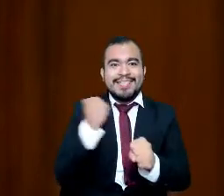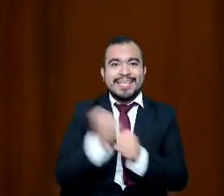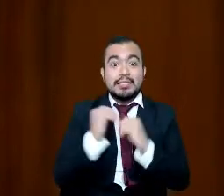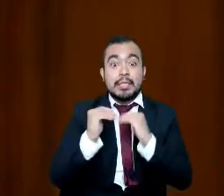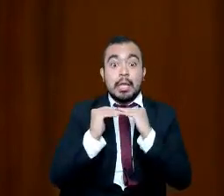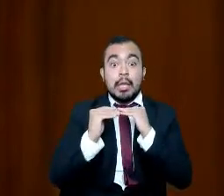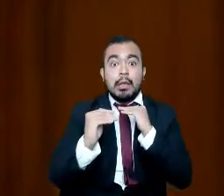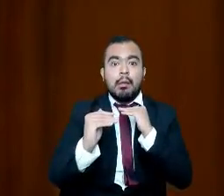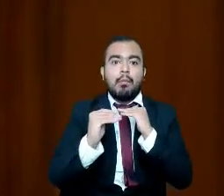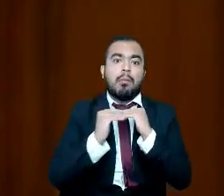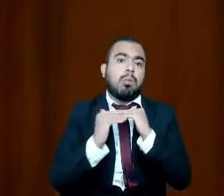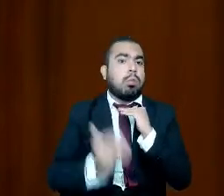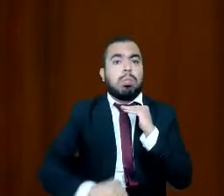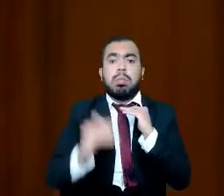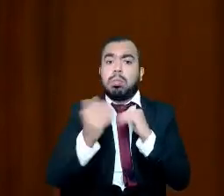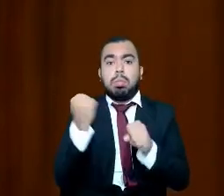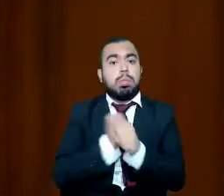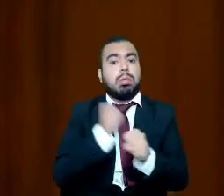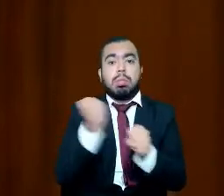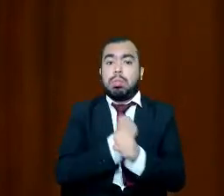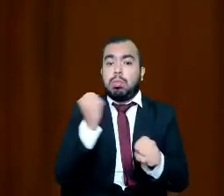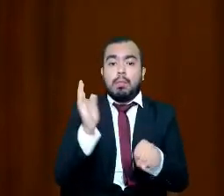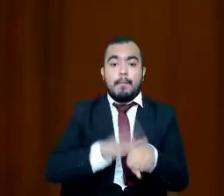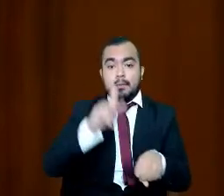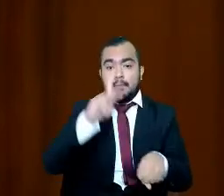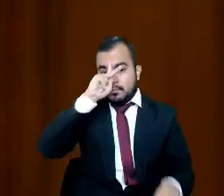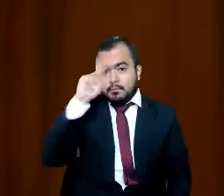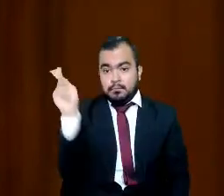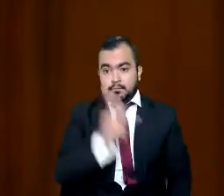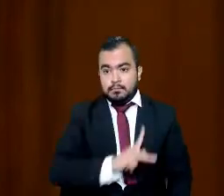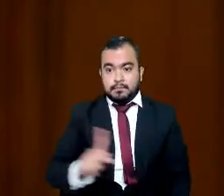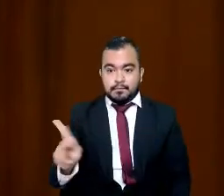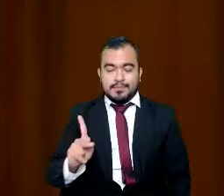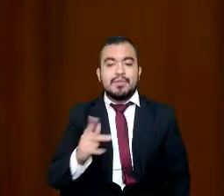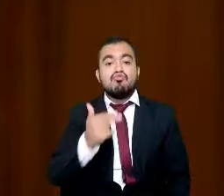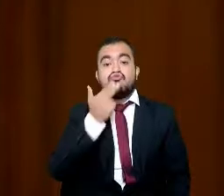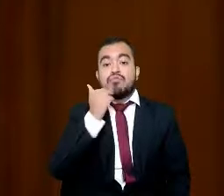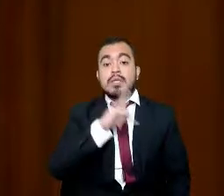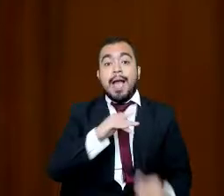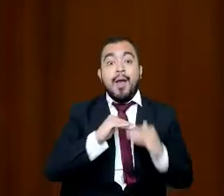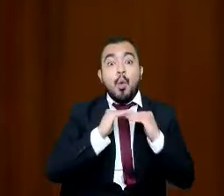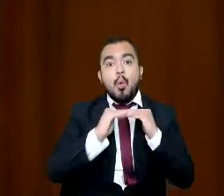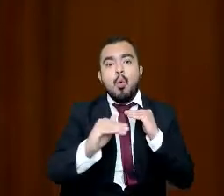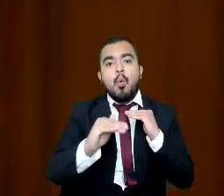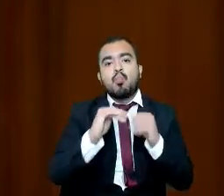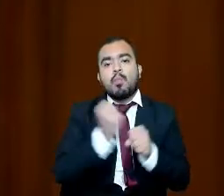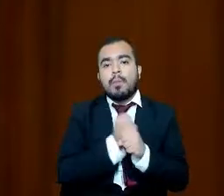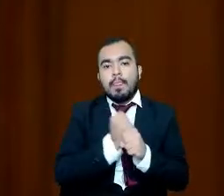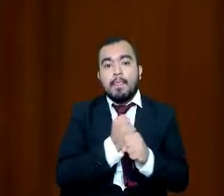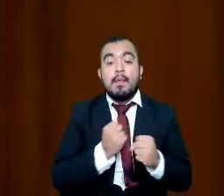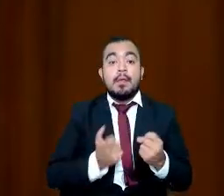fuera de orden. Entonces, vida útil acabada, insumos más caros,